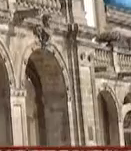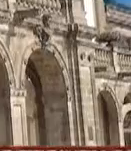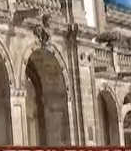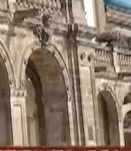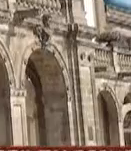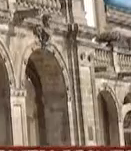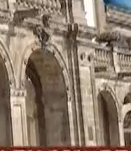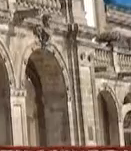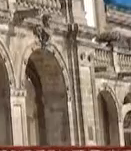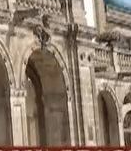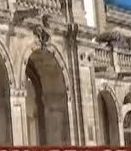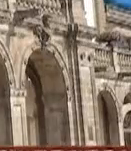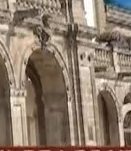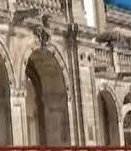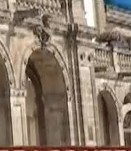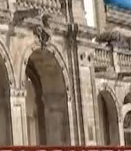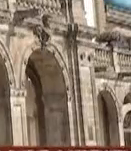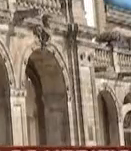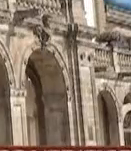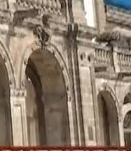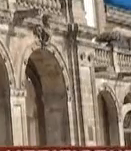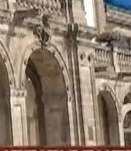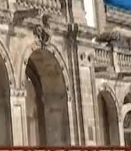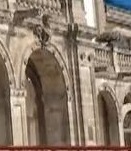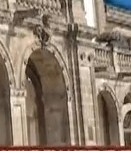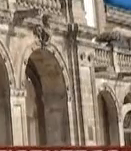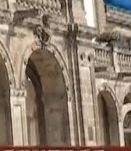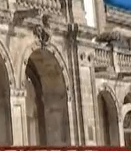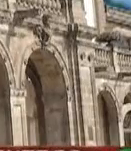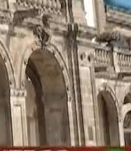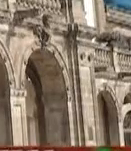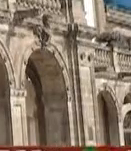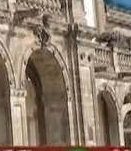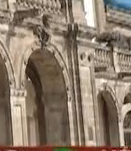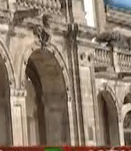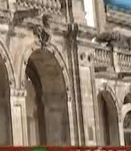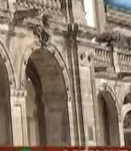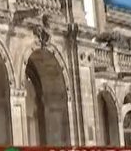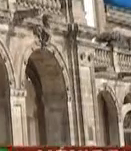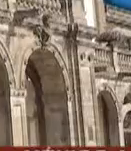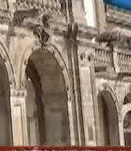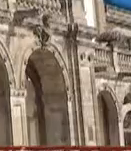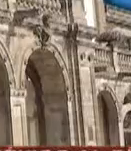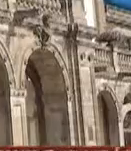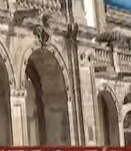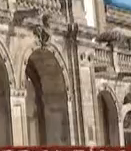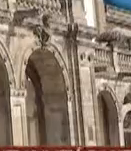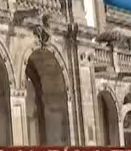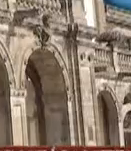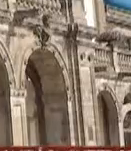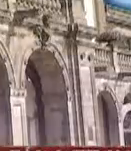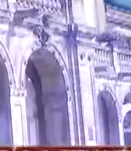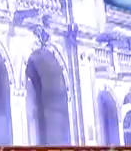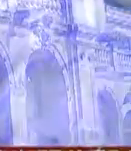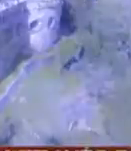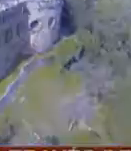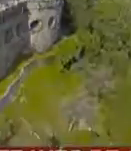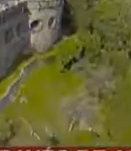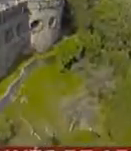en 1939, el general Lázaro Cárdenas decretó el castillo como sede del Museo Nacional de Historia.